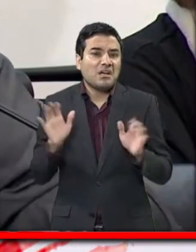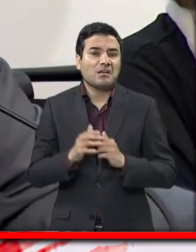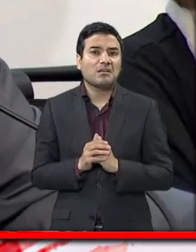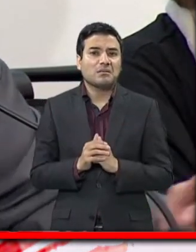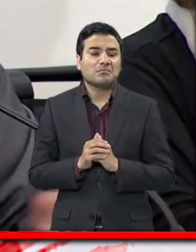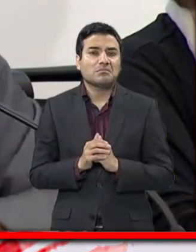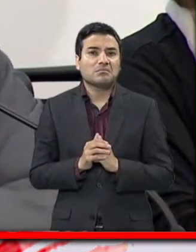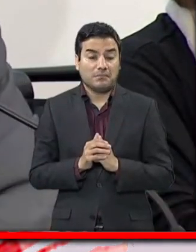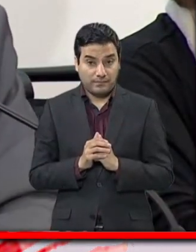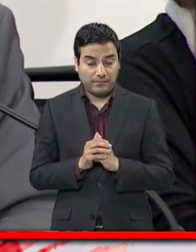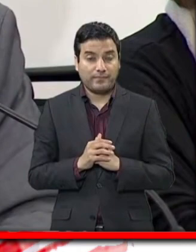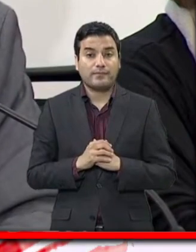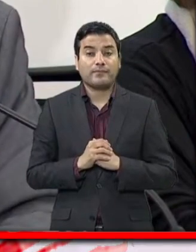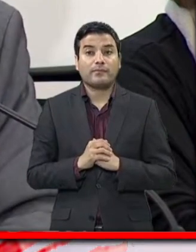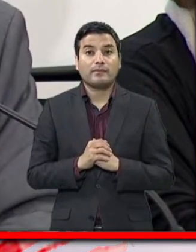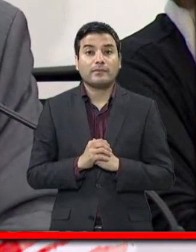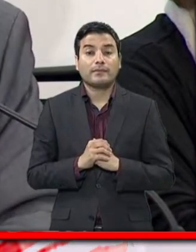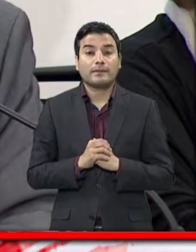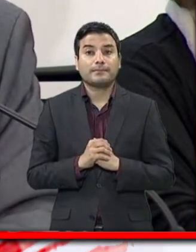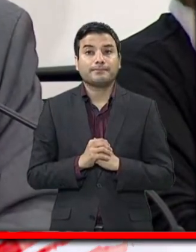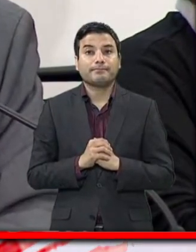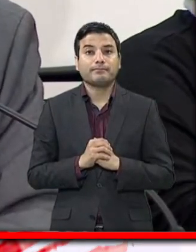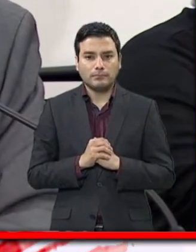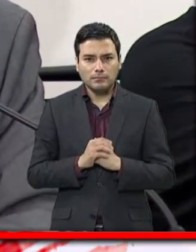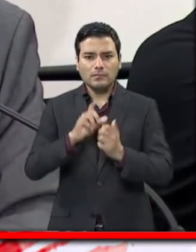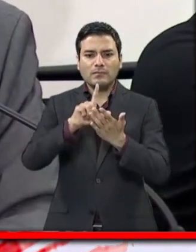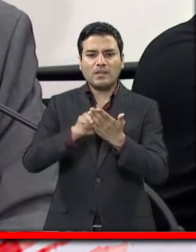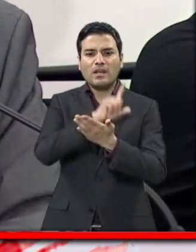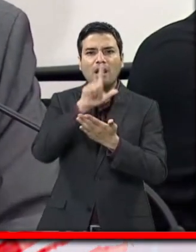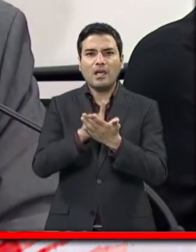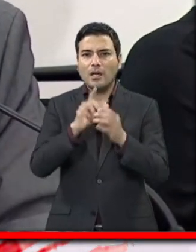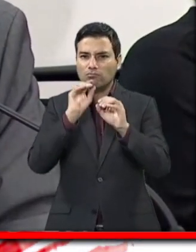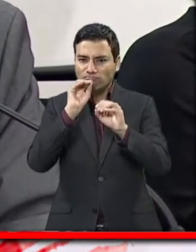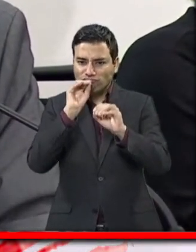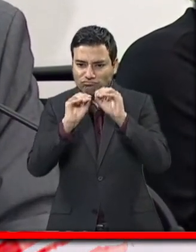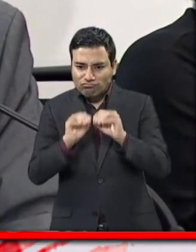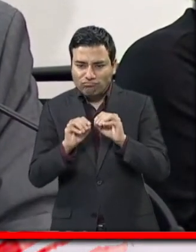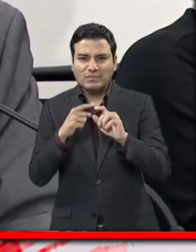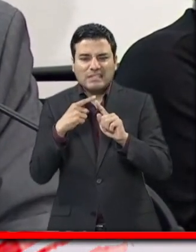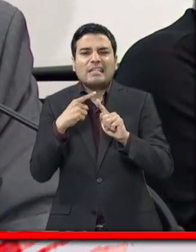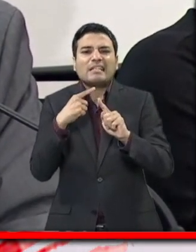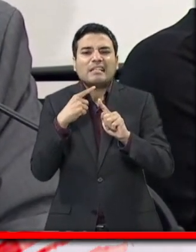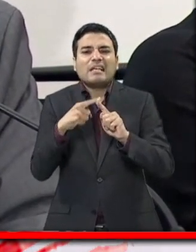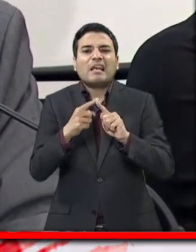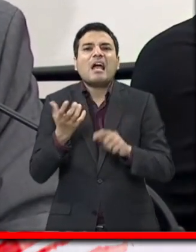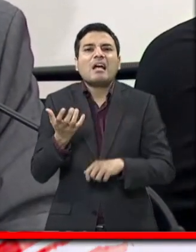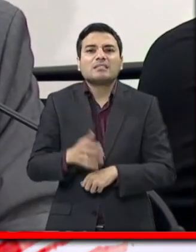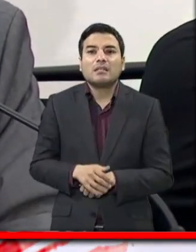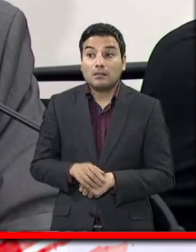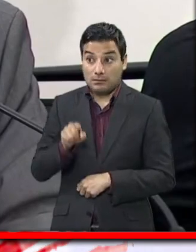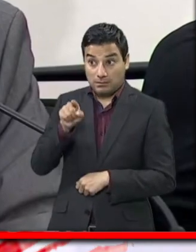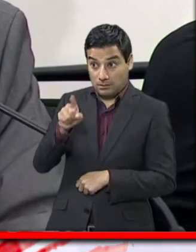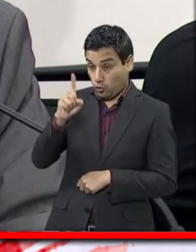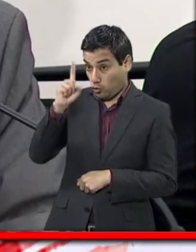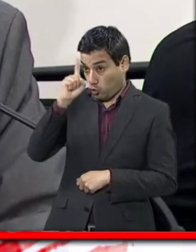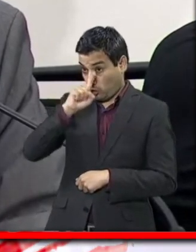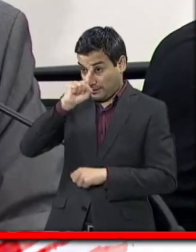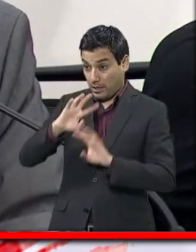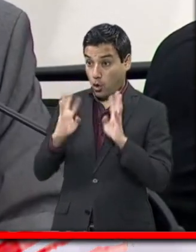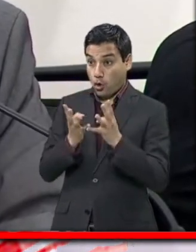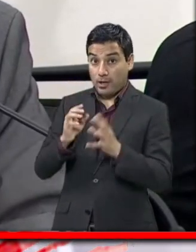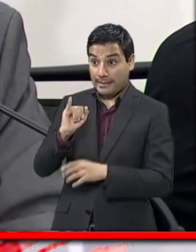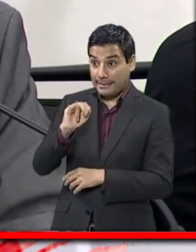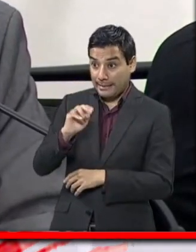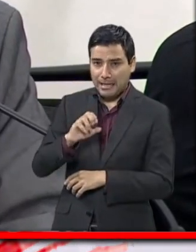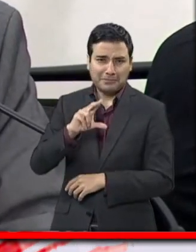legislar una tarea que corresponda al instituto o al consejo general del instituto pero pues ellos